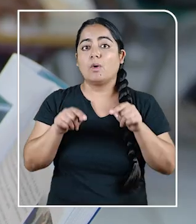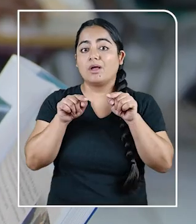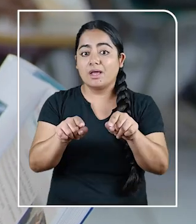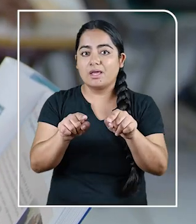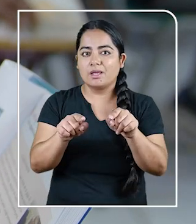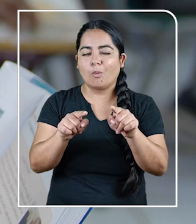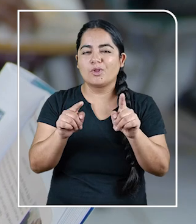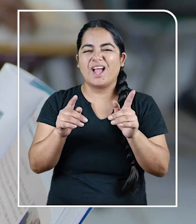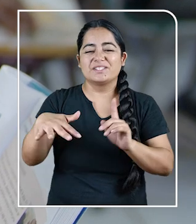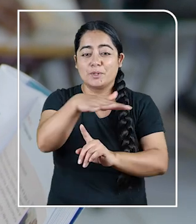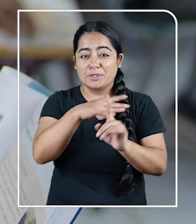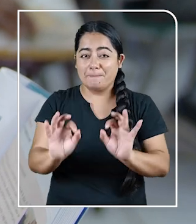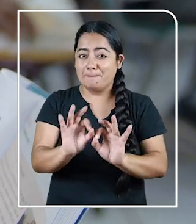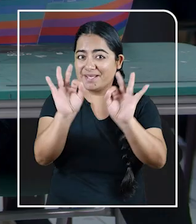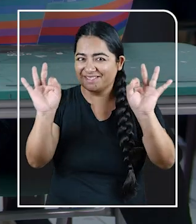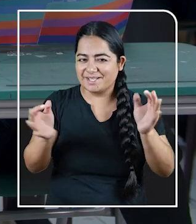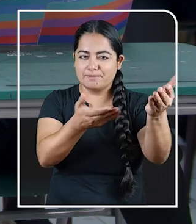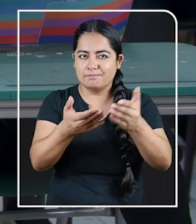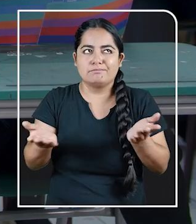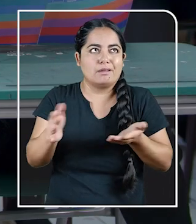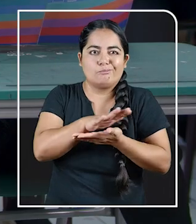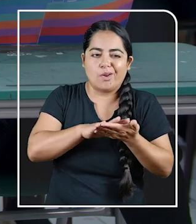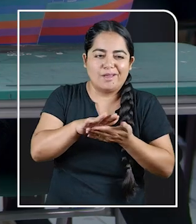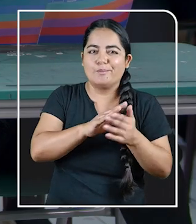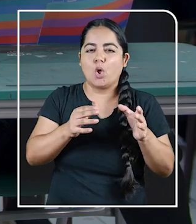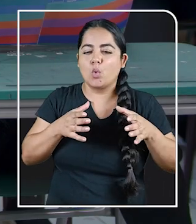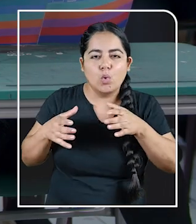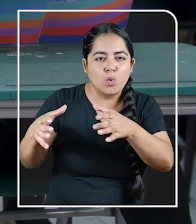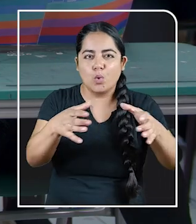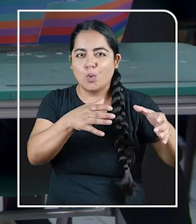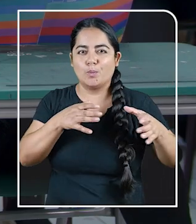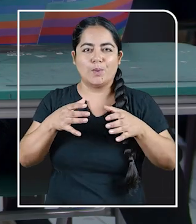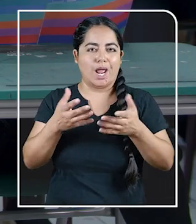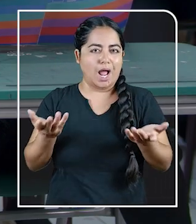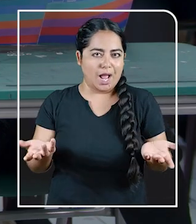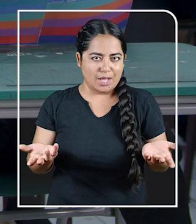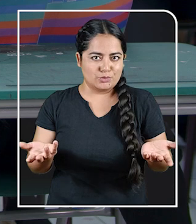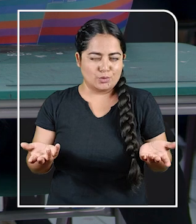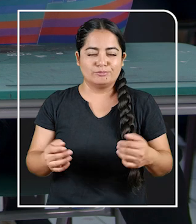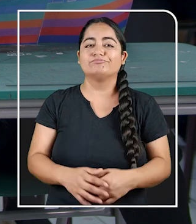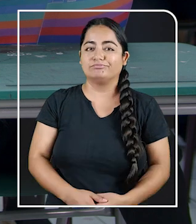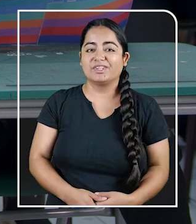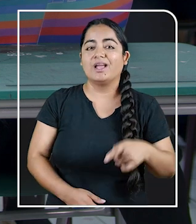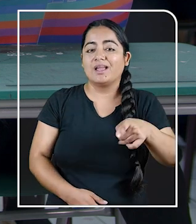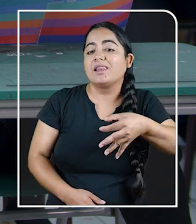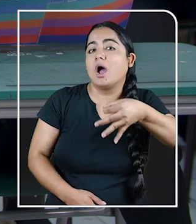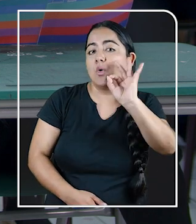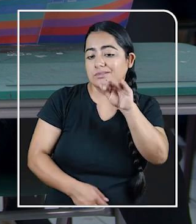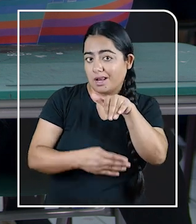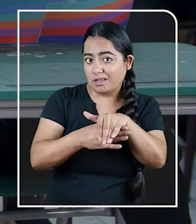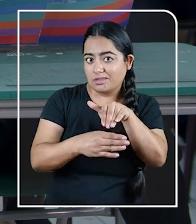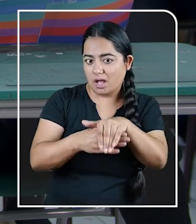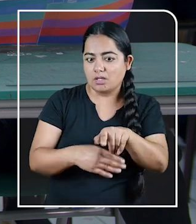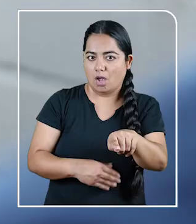Cuando hay una ocasión especial, por ejemplo, un cumpleaños, la